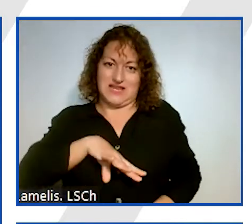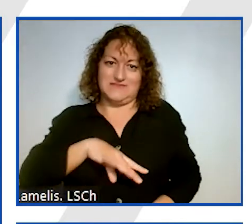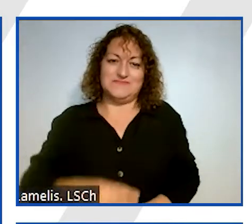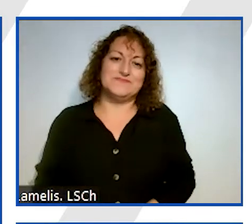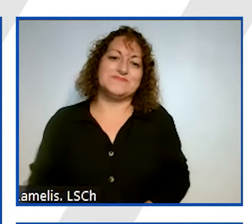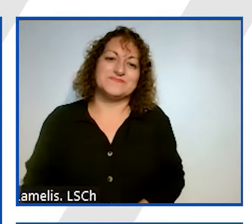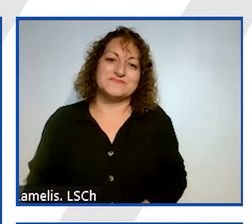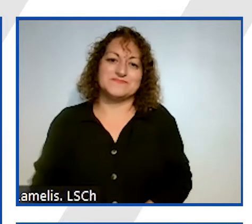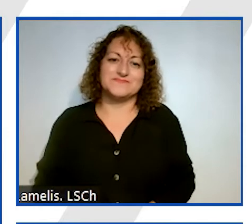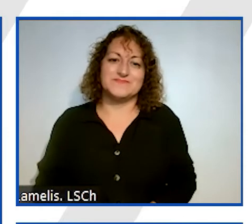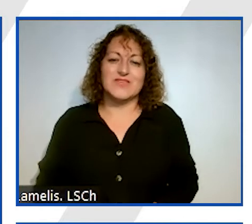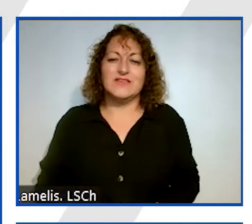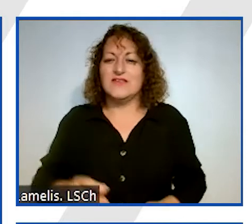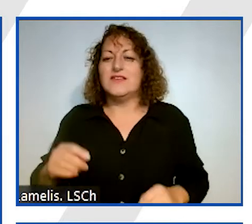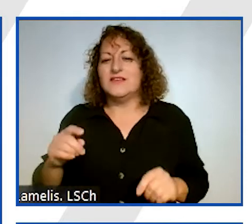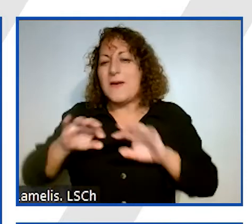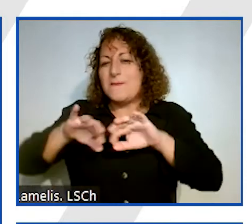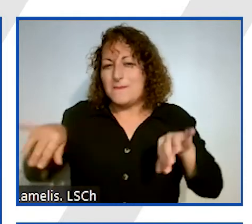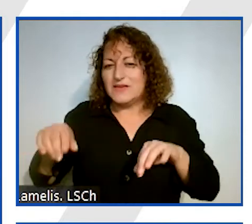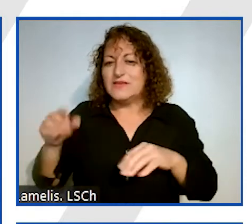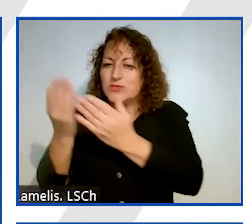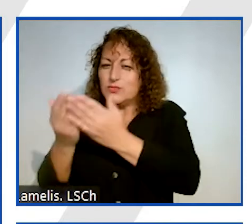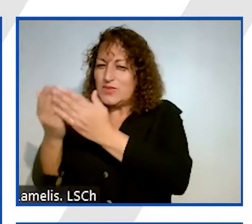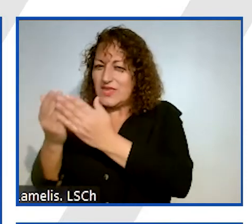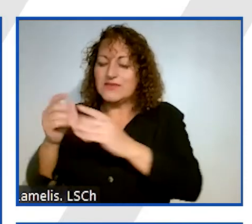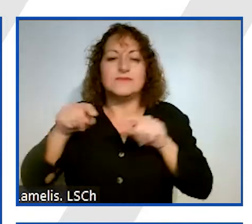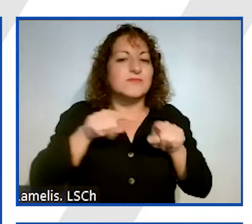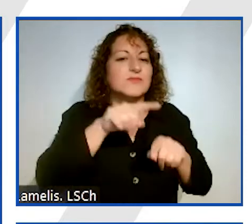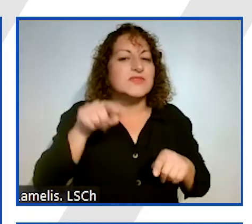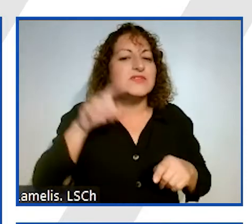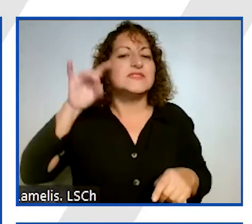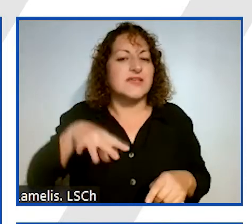Sin contar a mis estudiantes, ¿alguien de ustedes sabe cuántos tiburones hay en Chile?